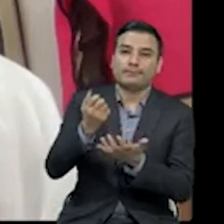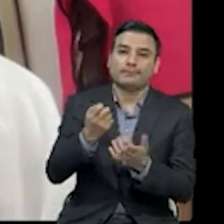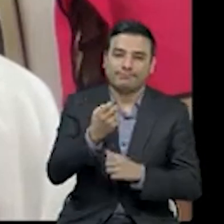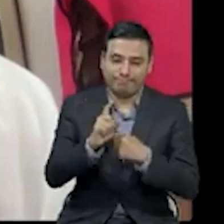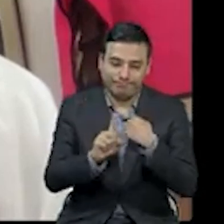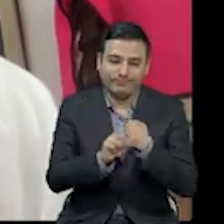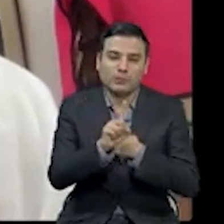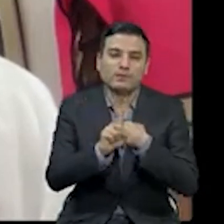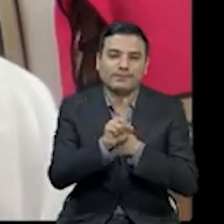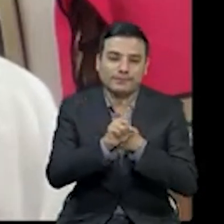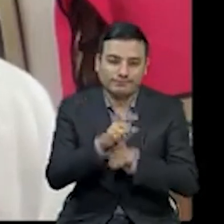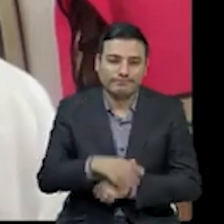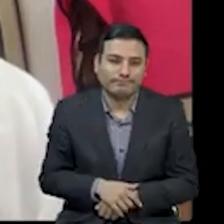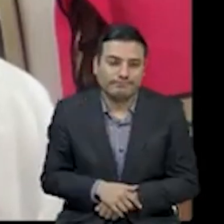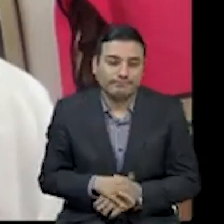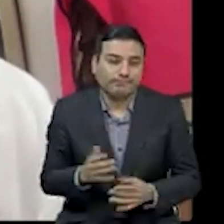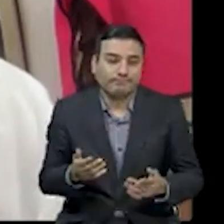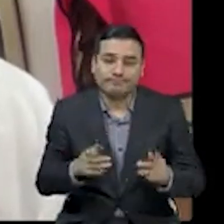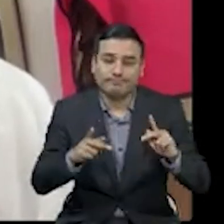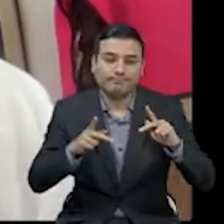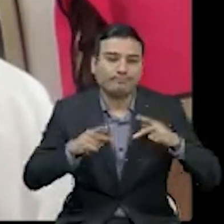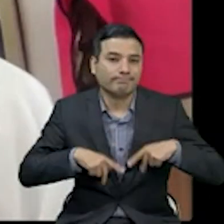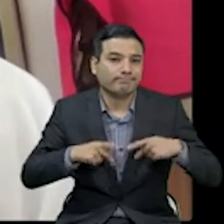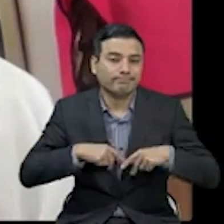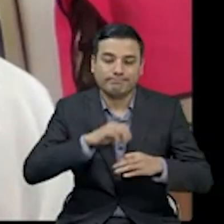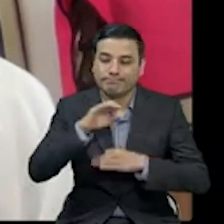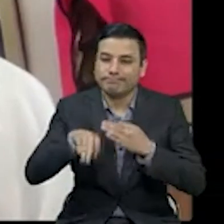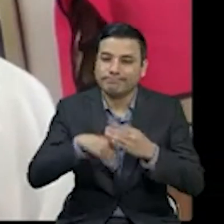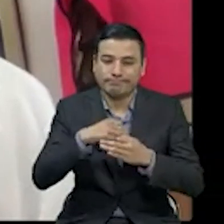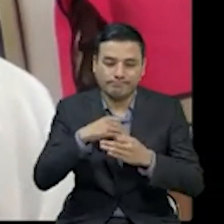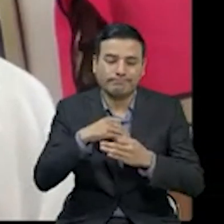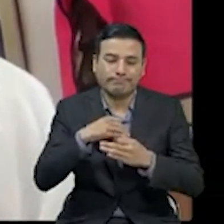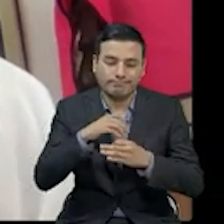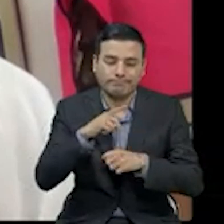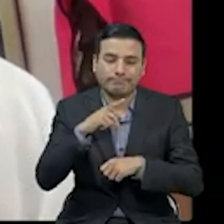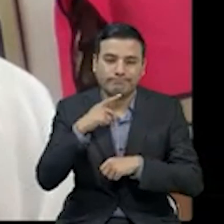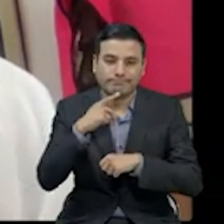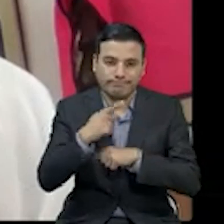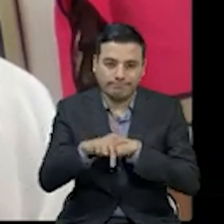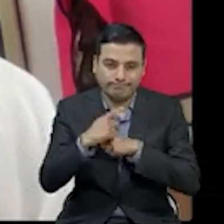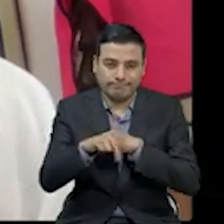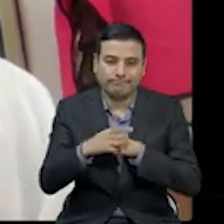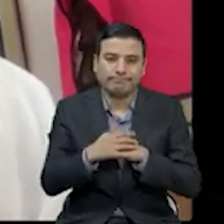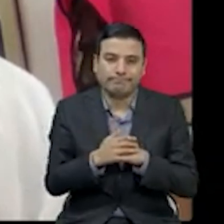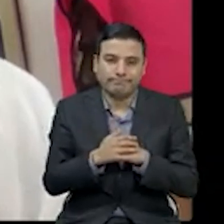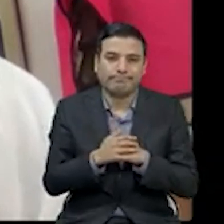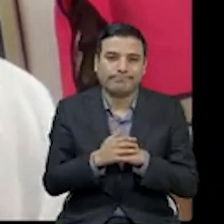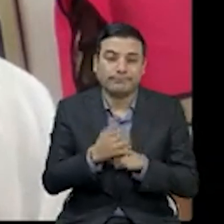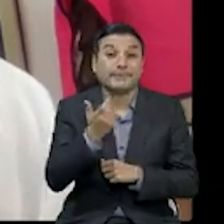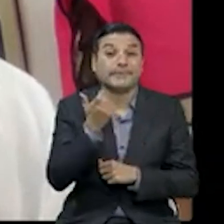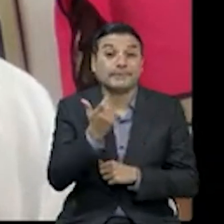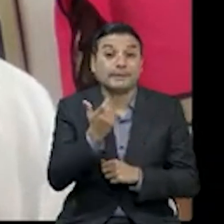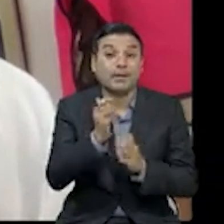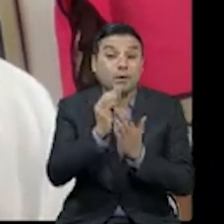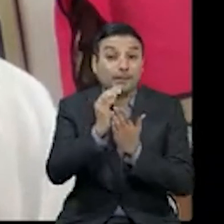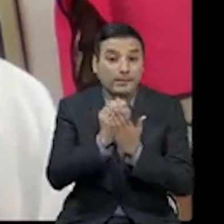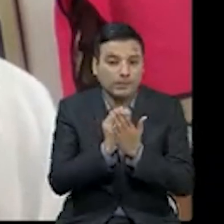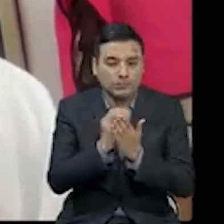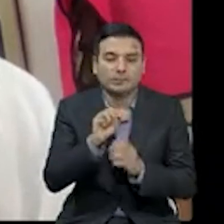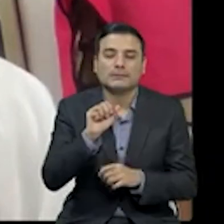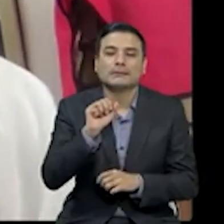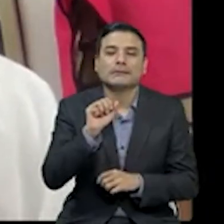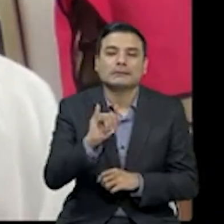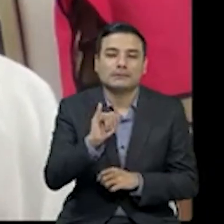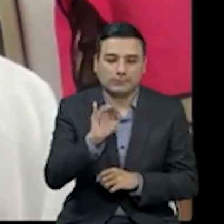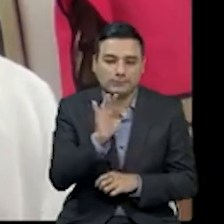en realidad nos afecta a todas y todos. Hay cosas en las que la afectación presupuestal sí significa una afectación